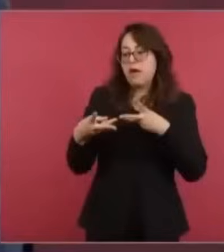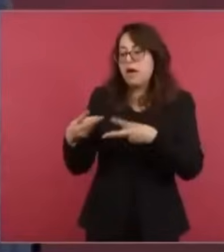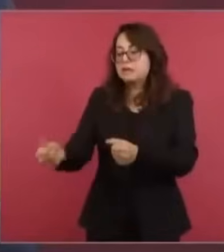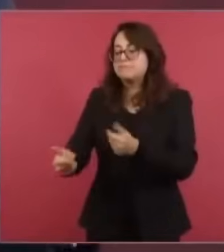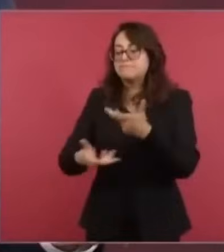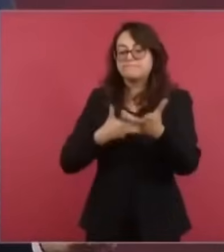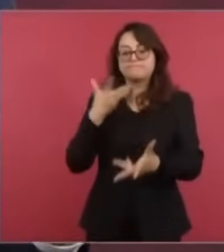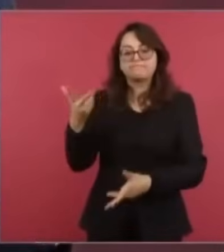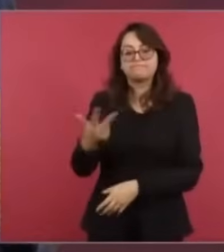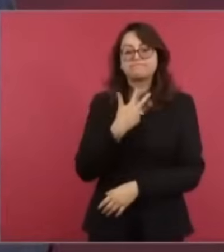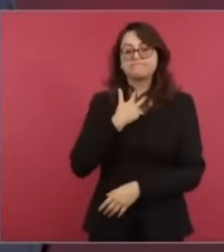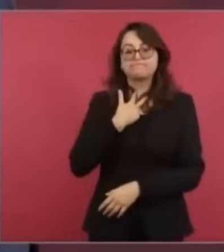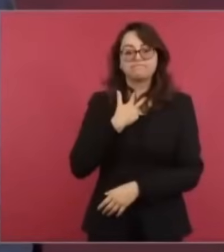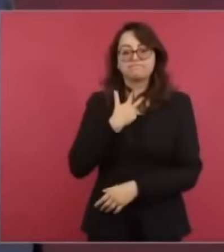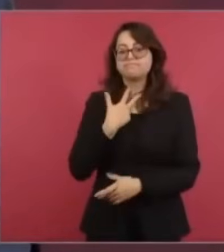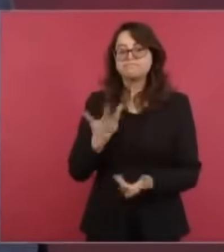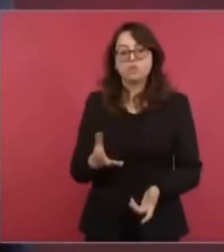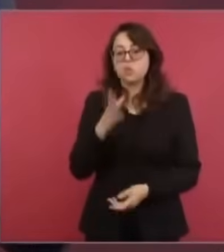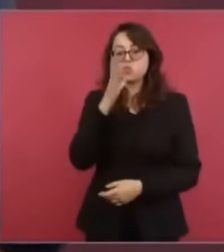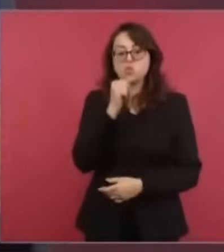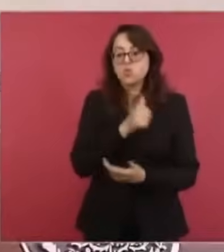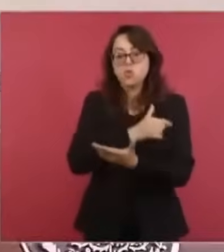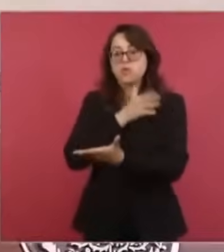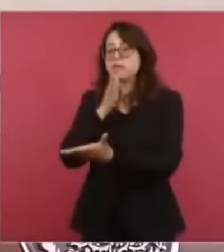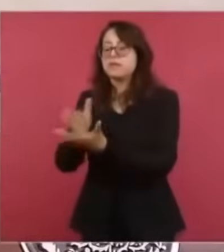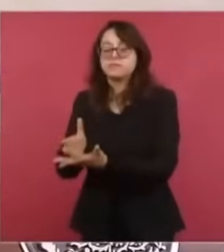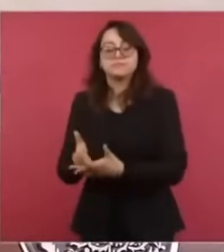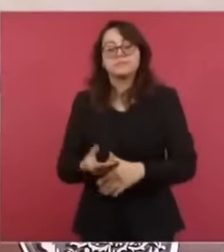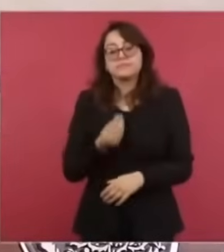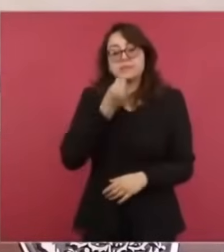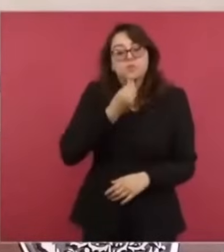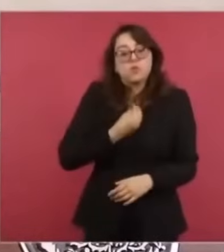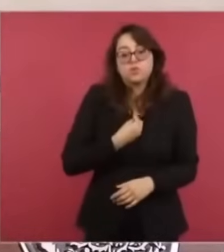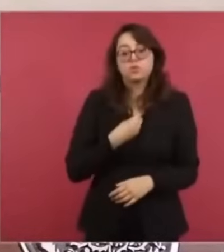para ir? Pues no va, no puede estudiar.